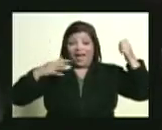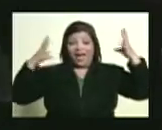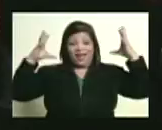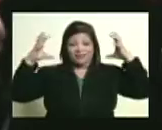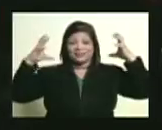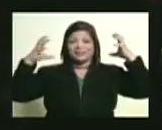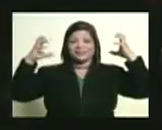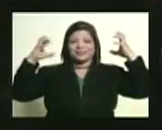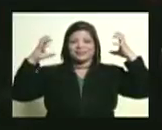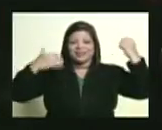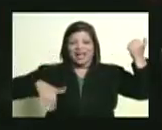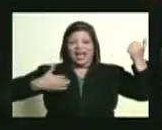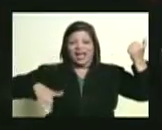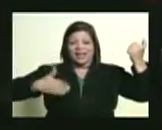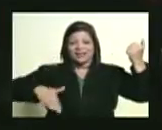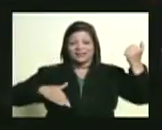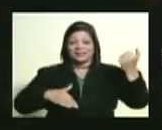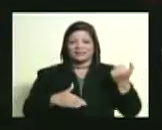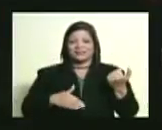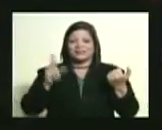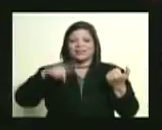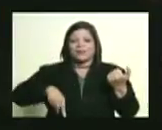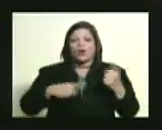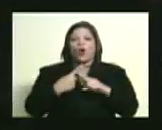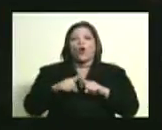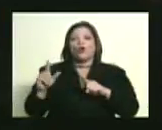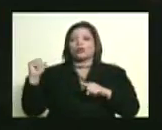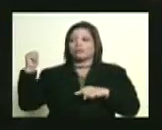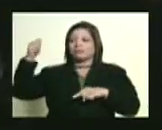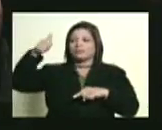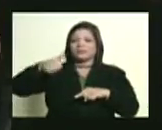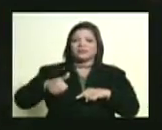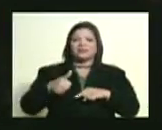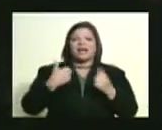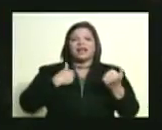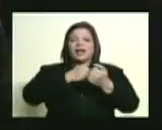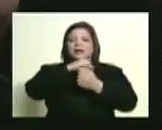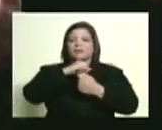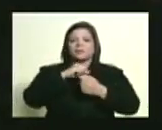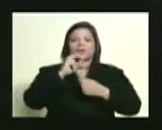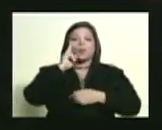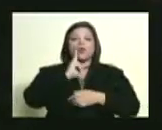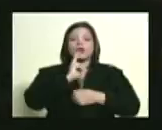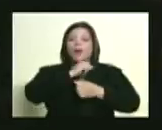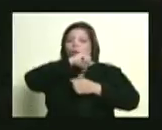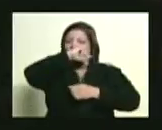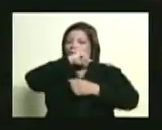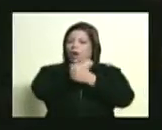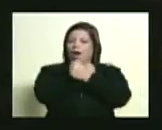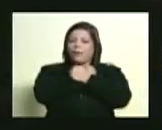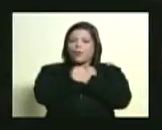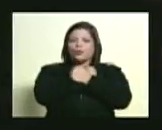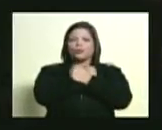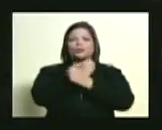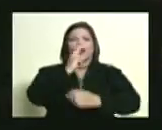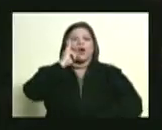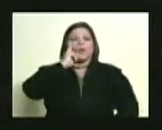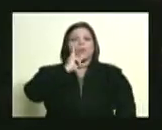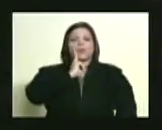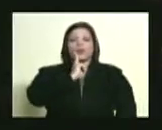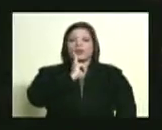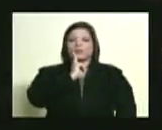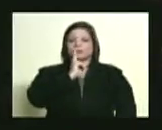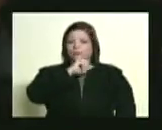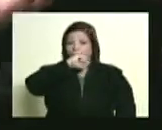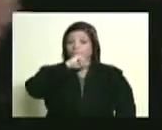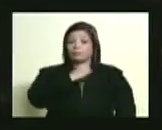también hay una faceta del Bolívar que nosotros hemos venido rescatando, que es el Ali amoroso, el Bolívar amoroso, el Bolívar